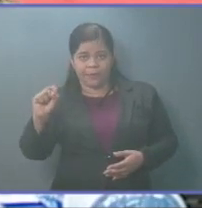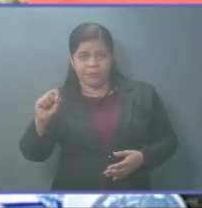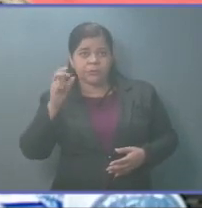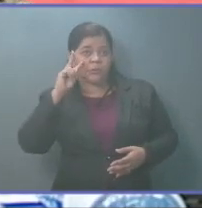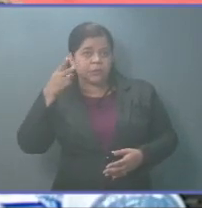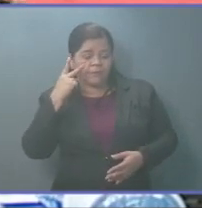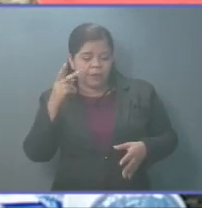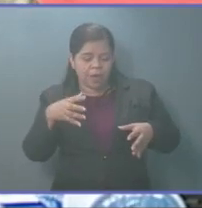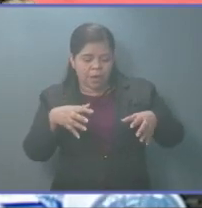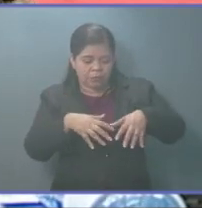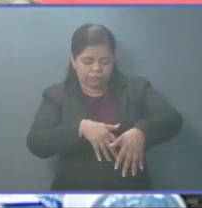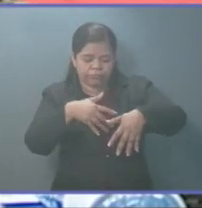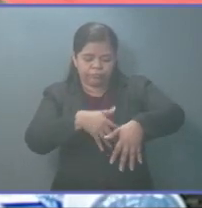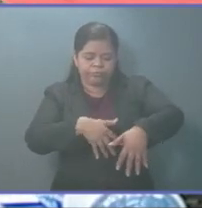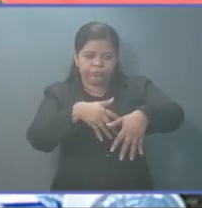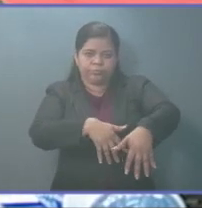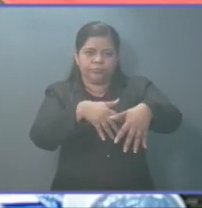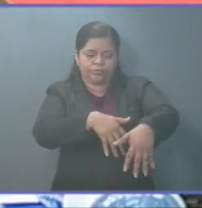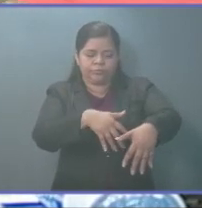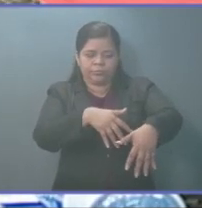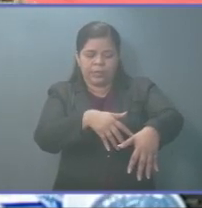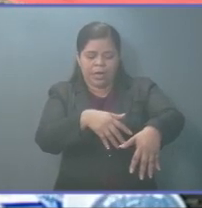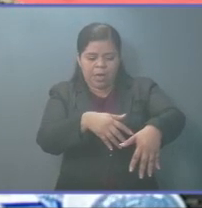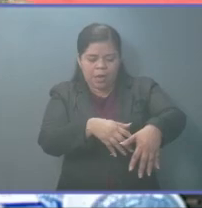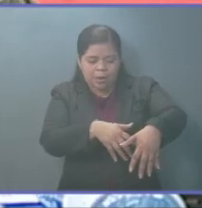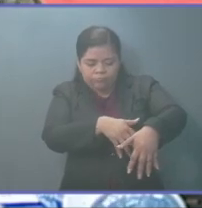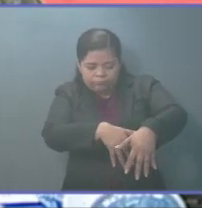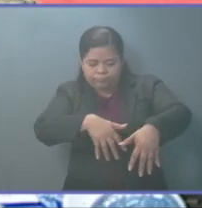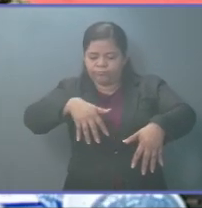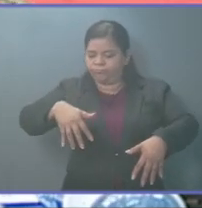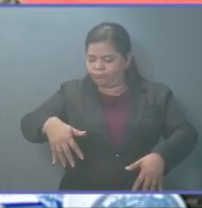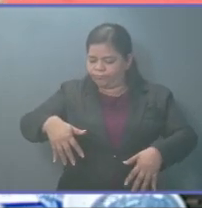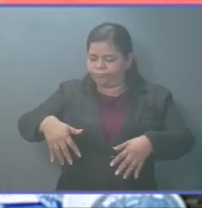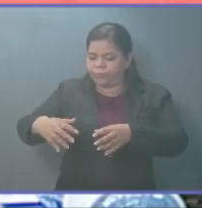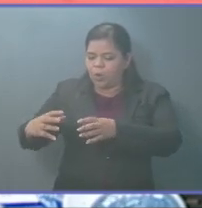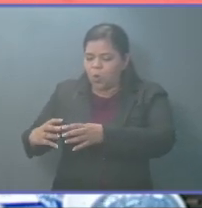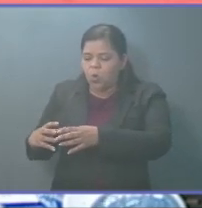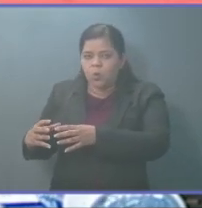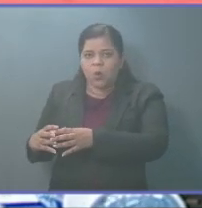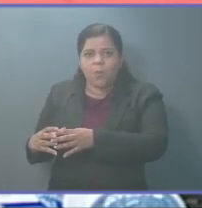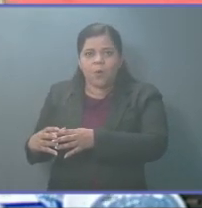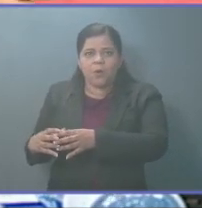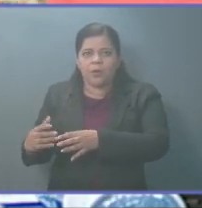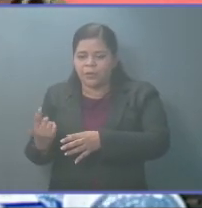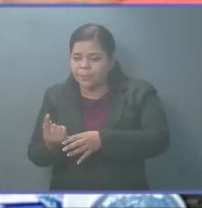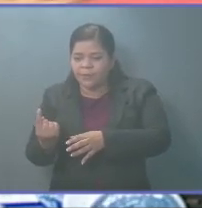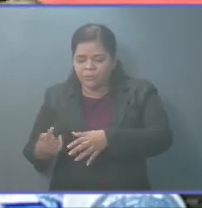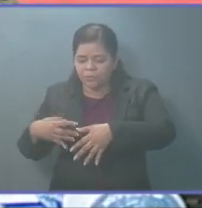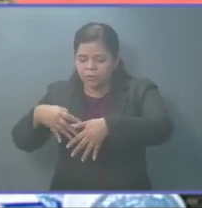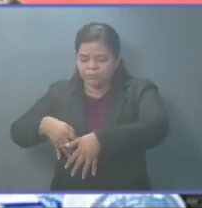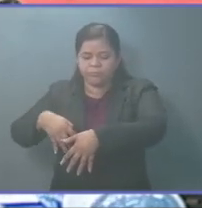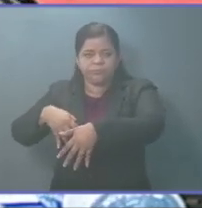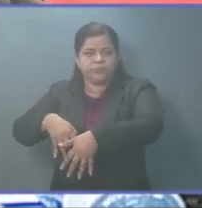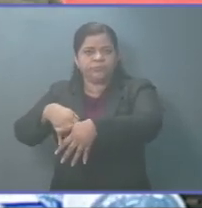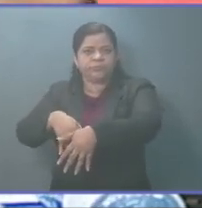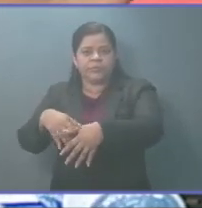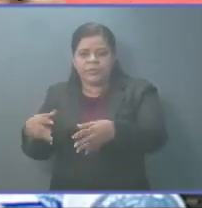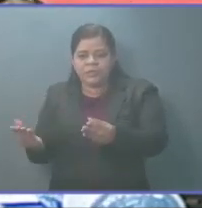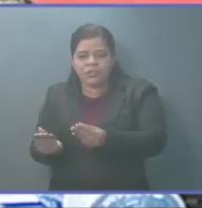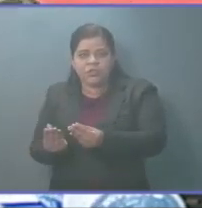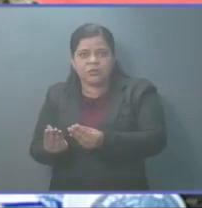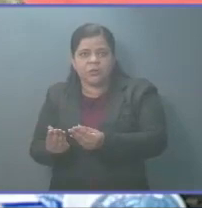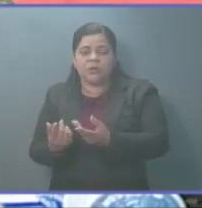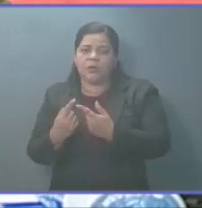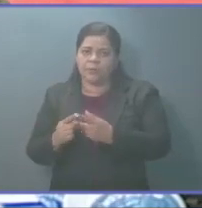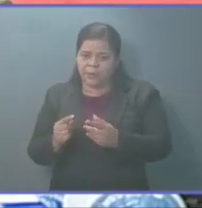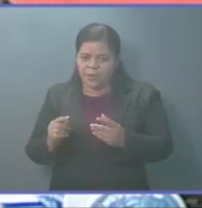a la cual se le pueden asignar diferentes cantidades de tropas, y eso lo hace más